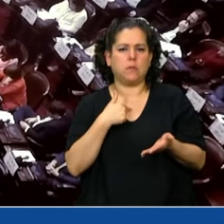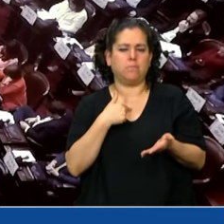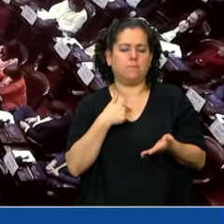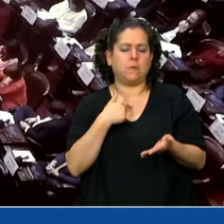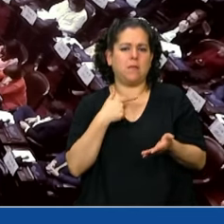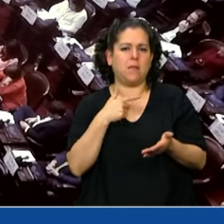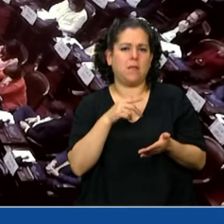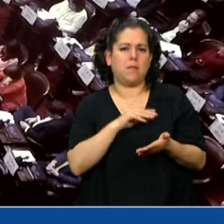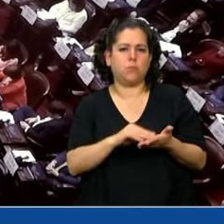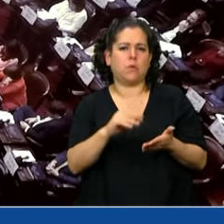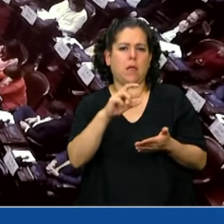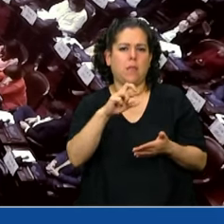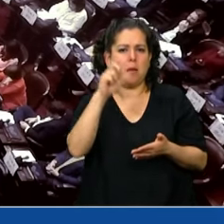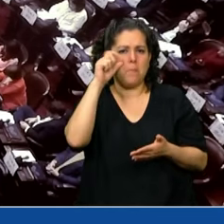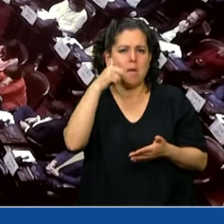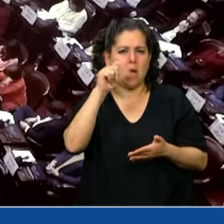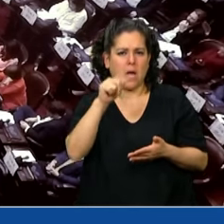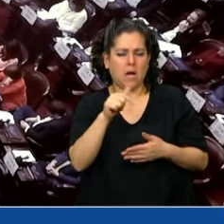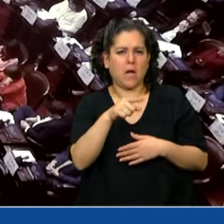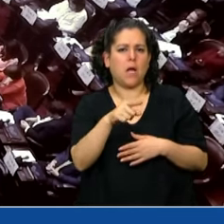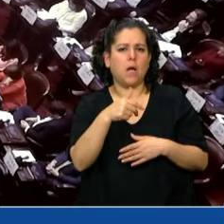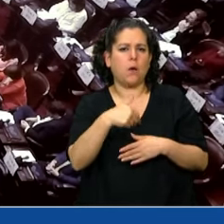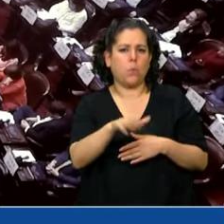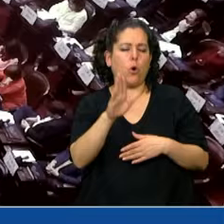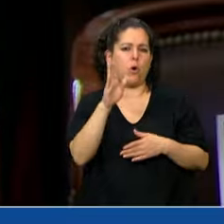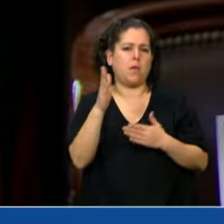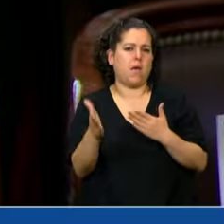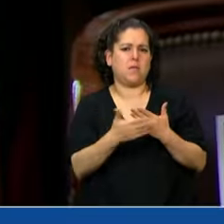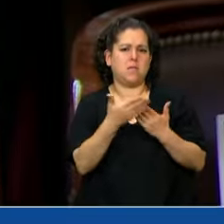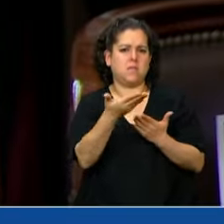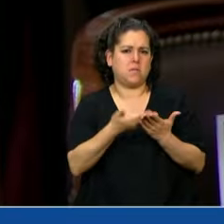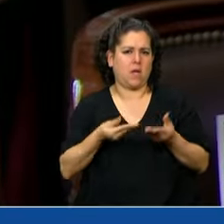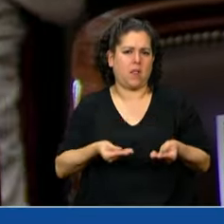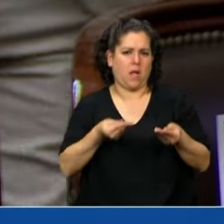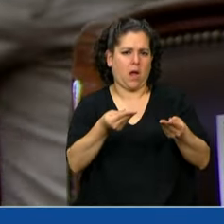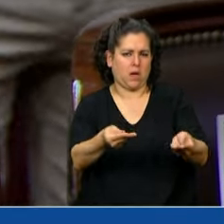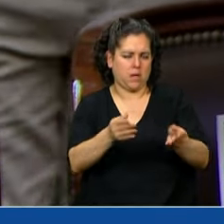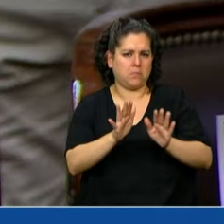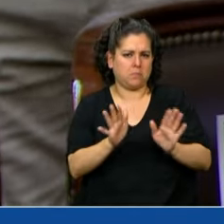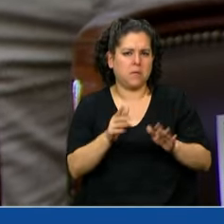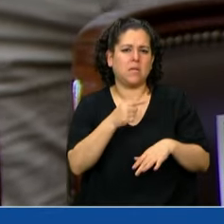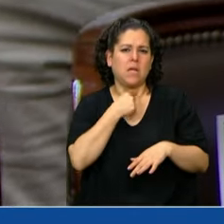penaca eh voy a insertar pero sí quería hacer uso